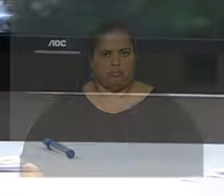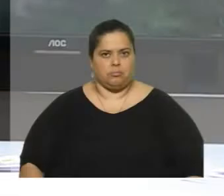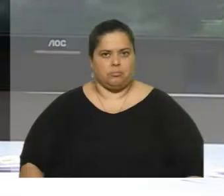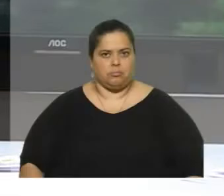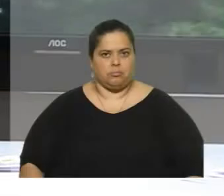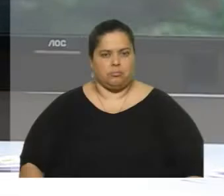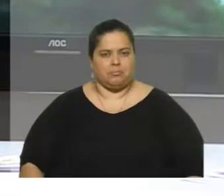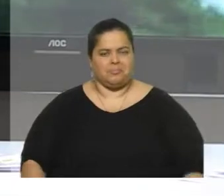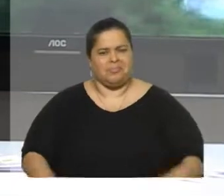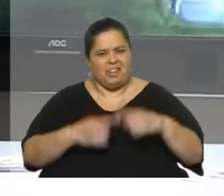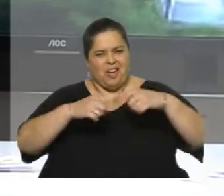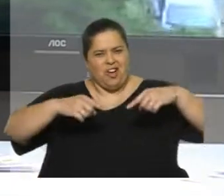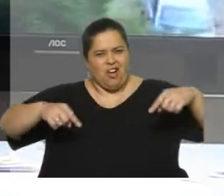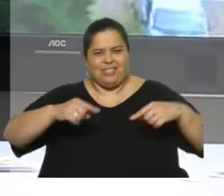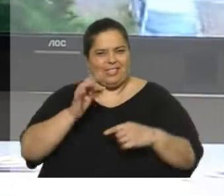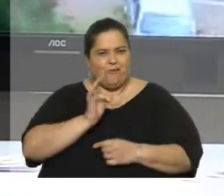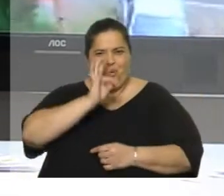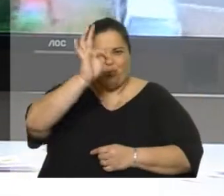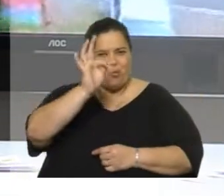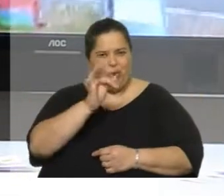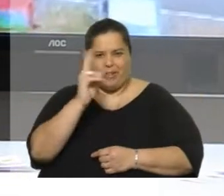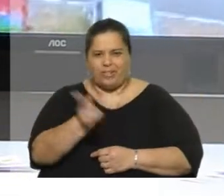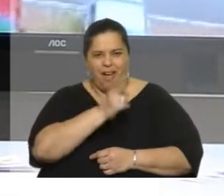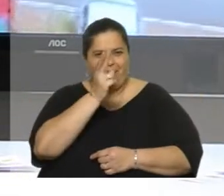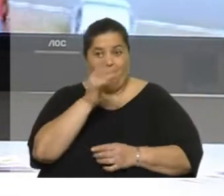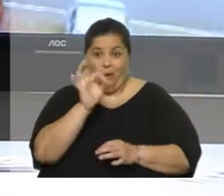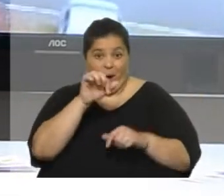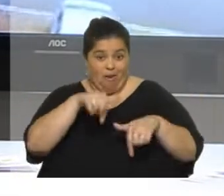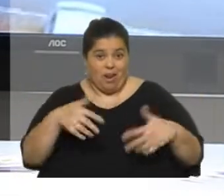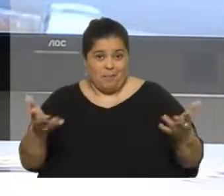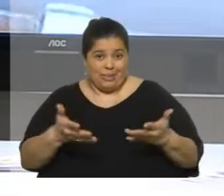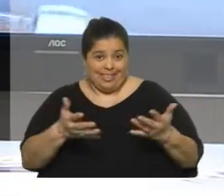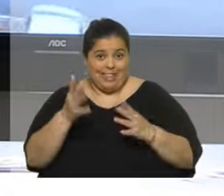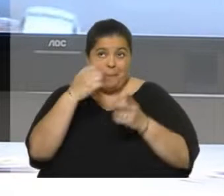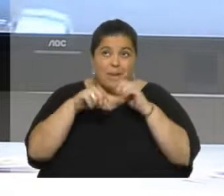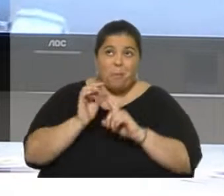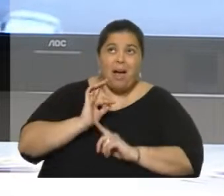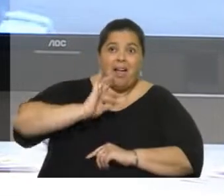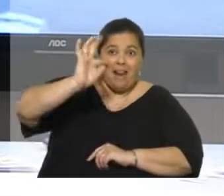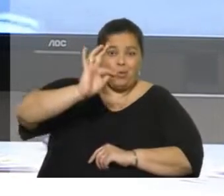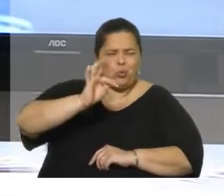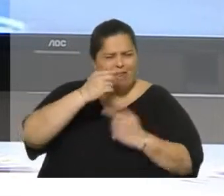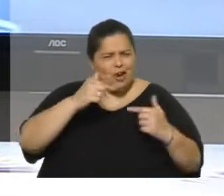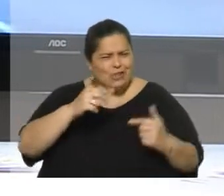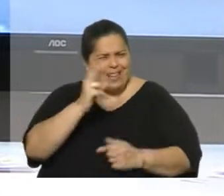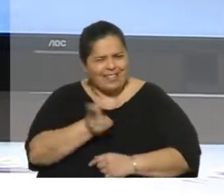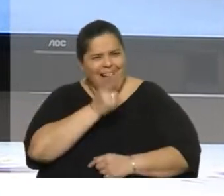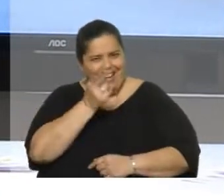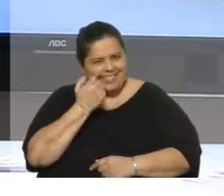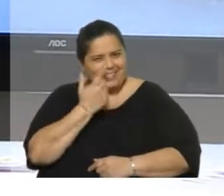cosas extravagantes que nos trae el futuro, ¿eh? O el presente mirando hacia el futuro, ¿eh? De cosas raras que de